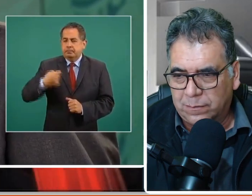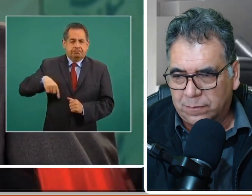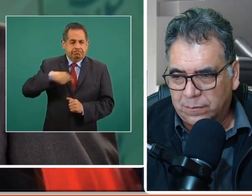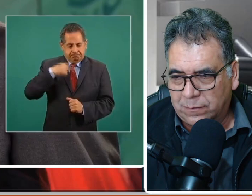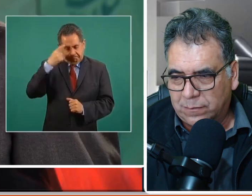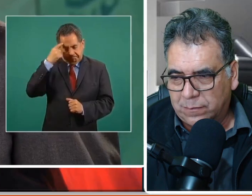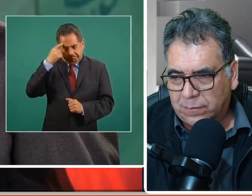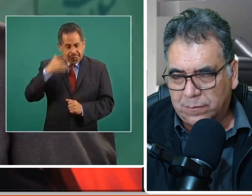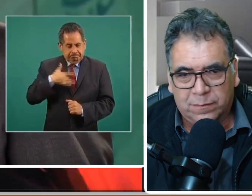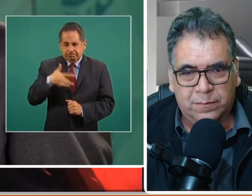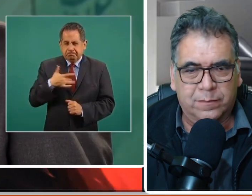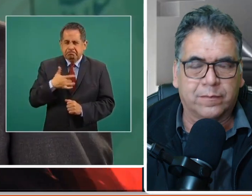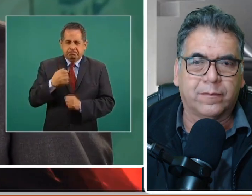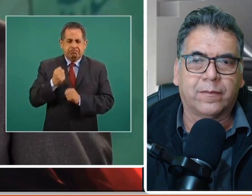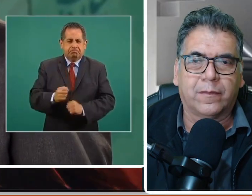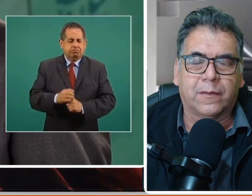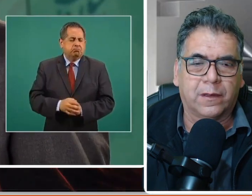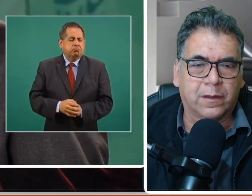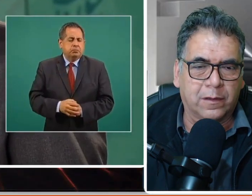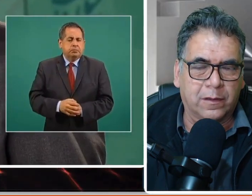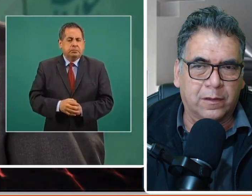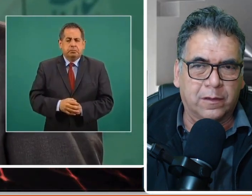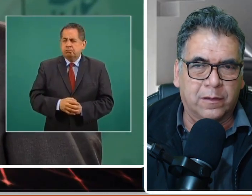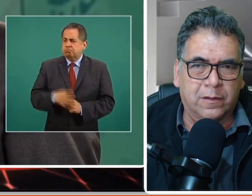convencidos y comprometidos